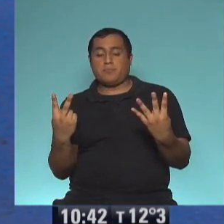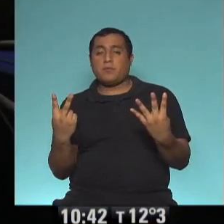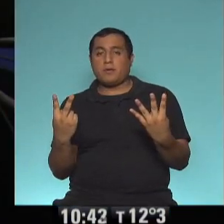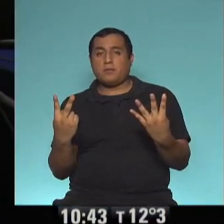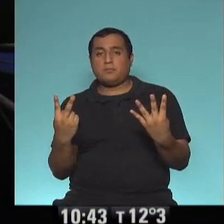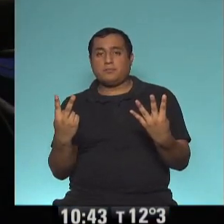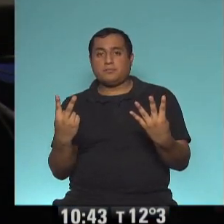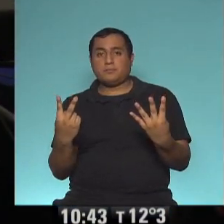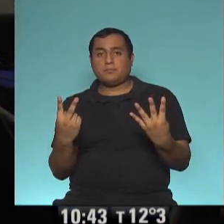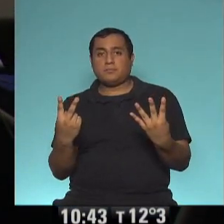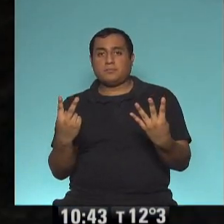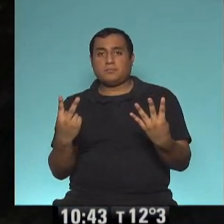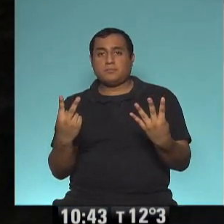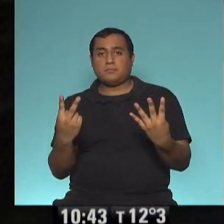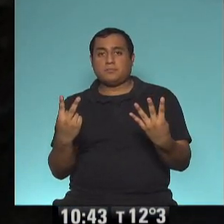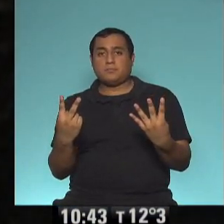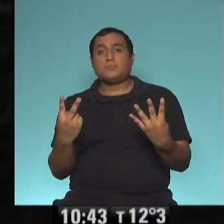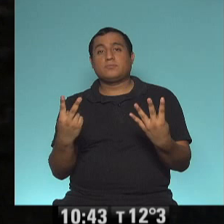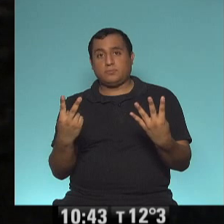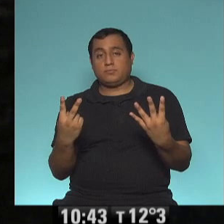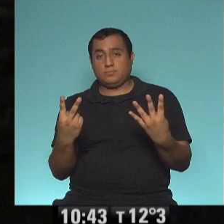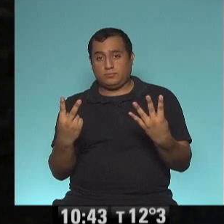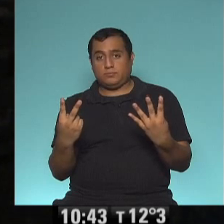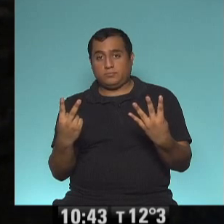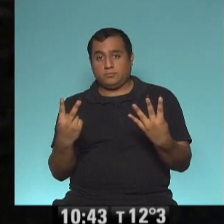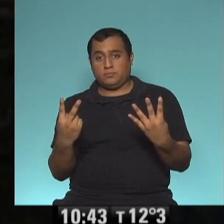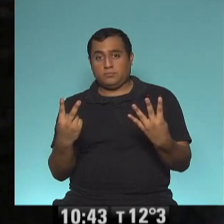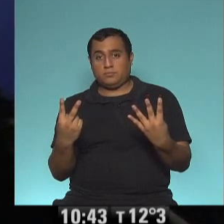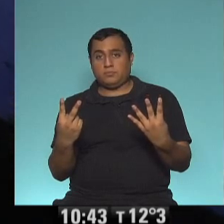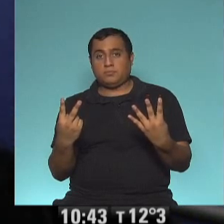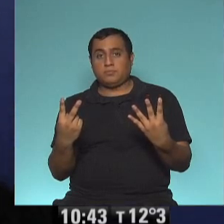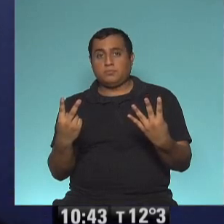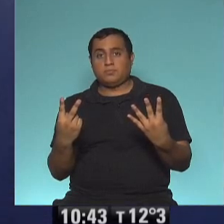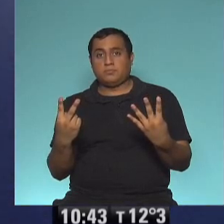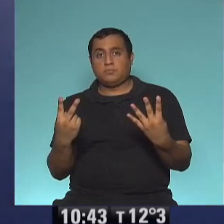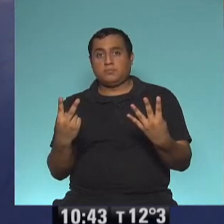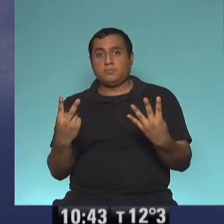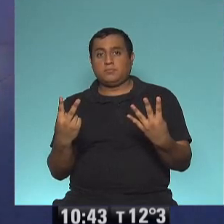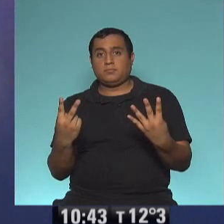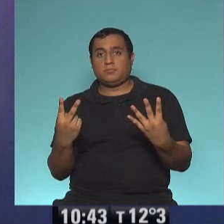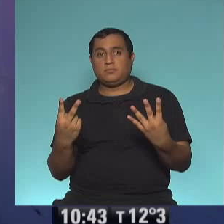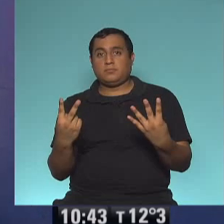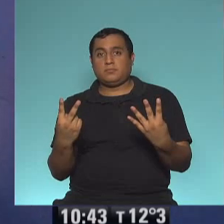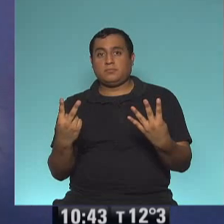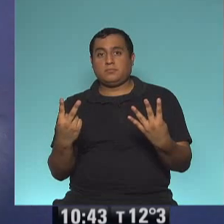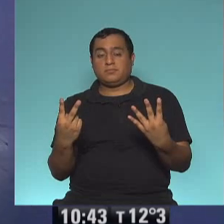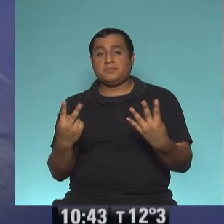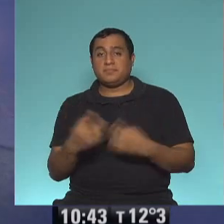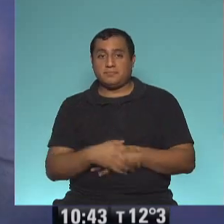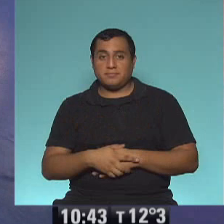Mirá. Tan, tan, tan. ¡Dos! Entonces sería. Ahí está, para el escribano. Esté de acuerdo. Por favor, el escribano.